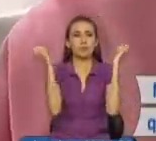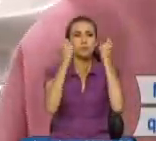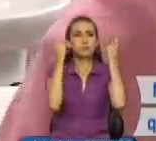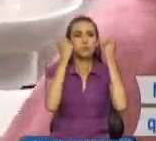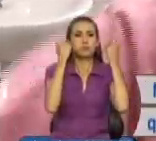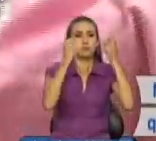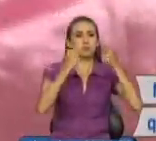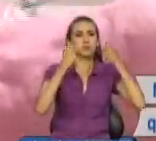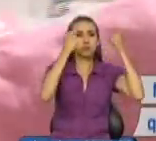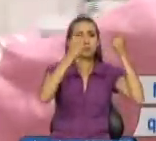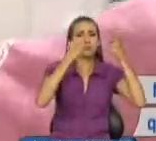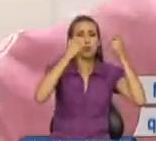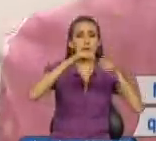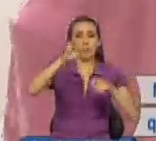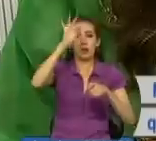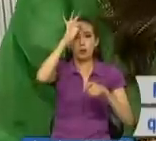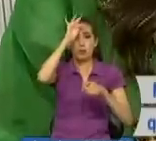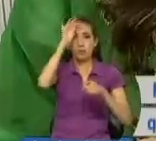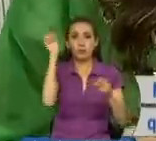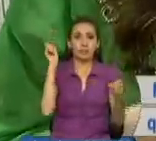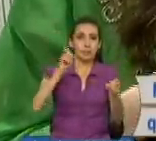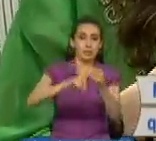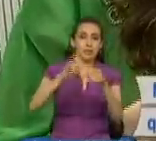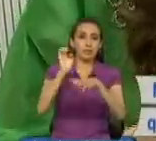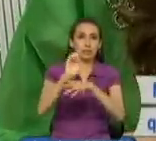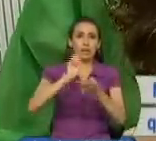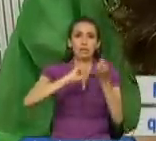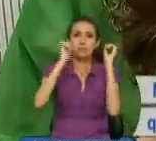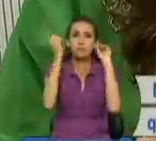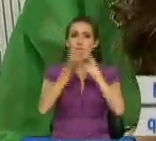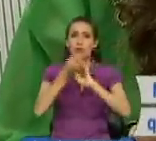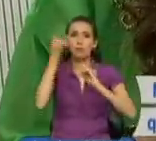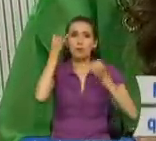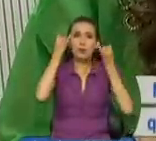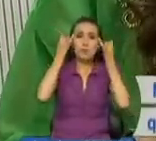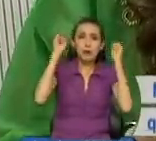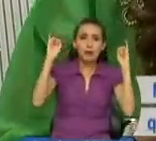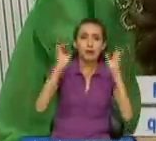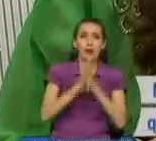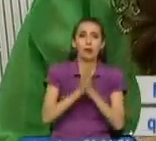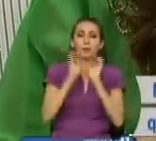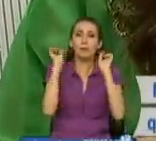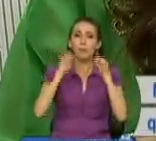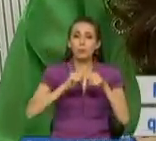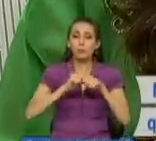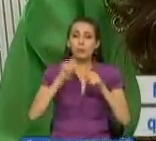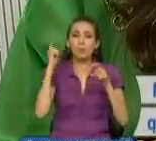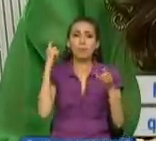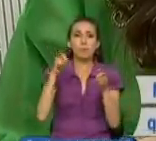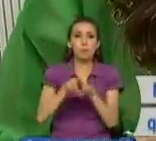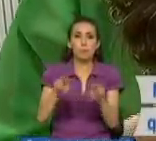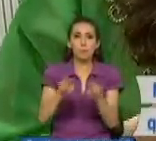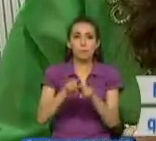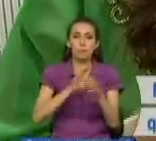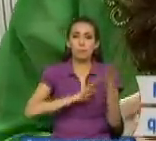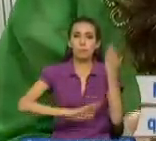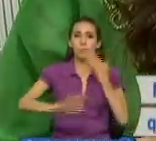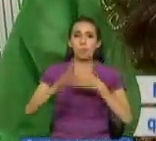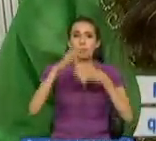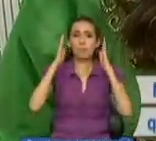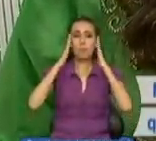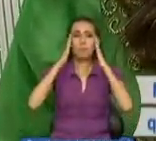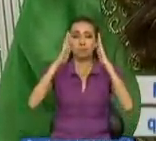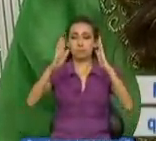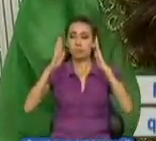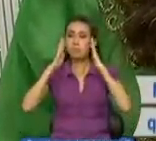hospitales y centros de salud del es un cambio de paradigmas de cuál tiene que ser la Mística de la atención a los pacientes Yo sé que